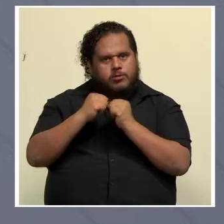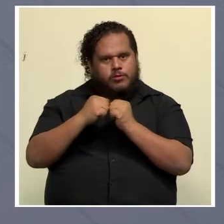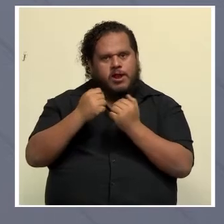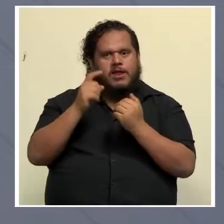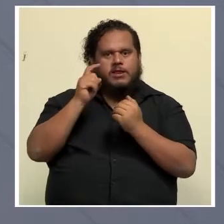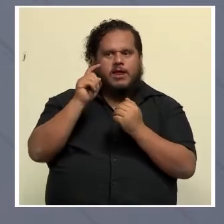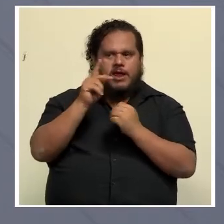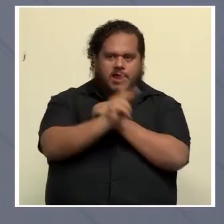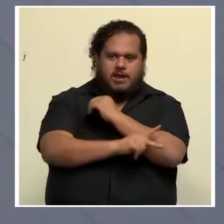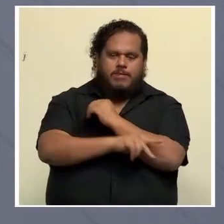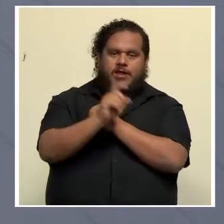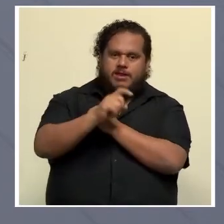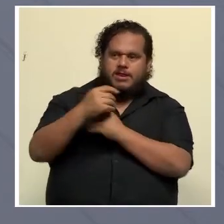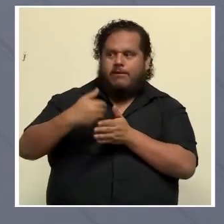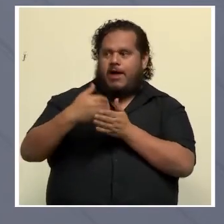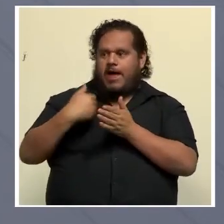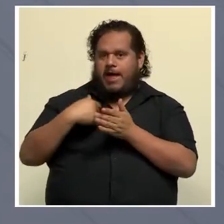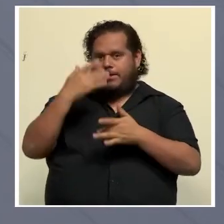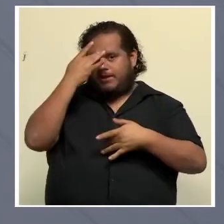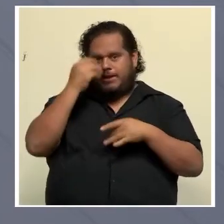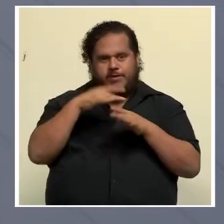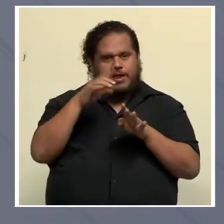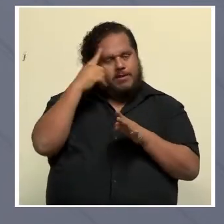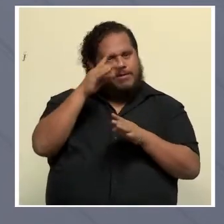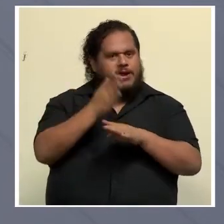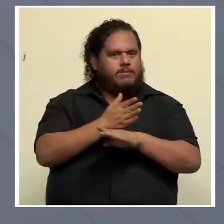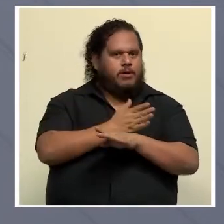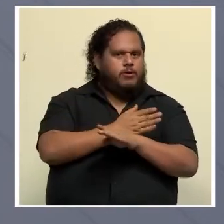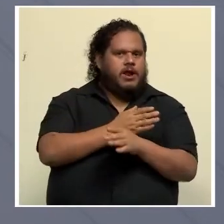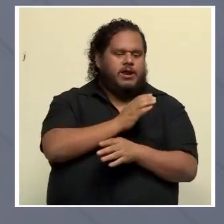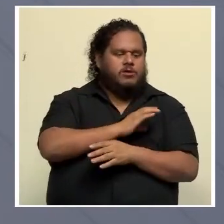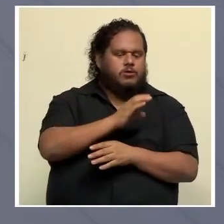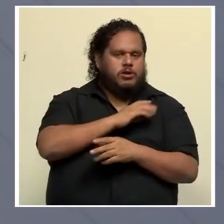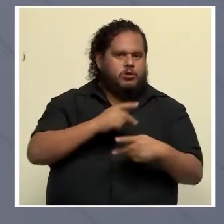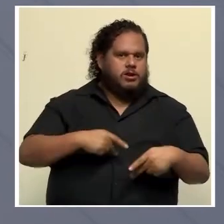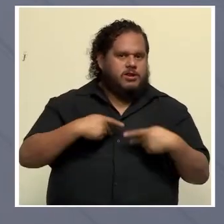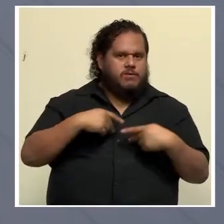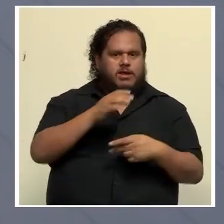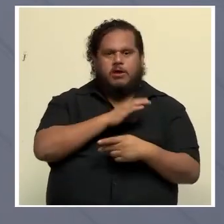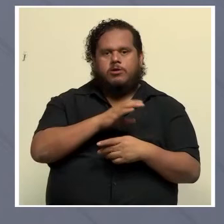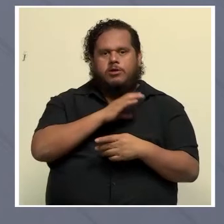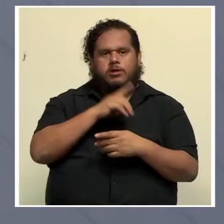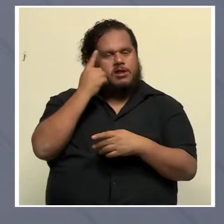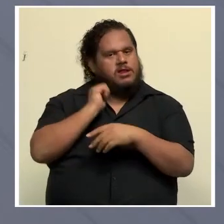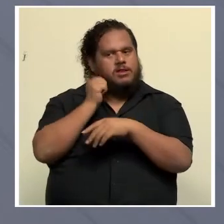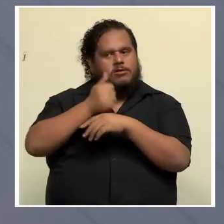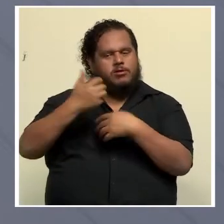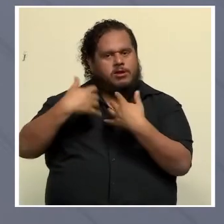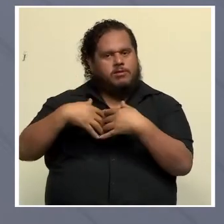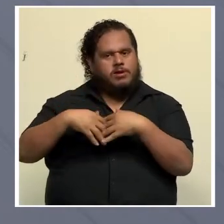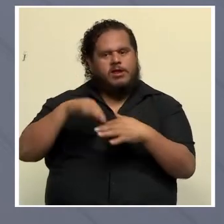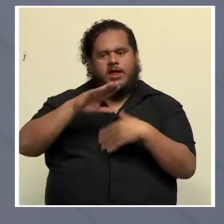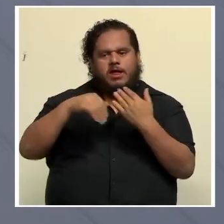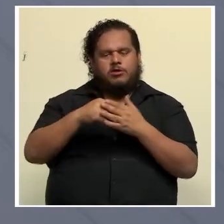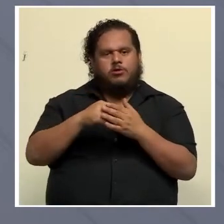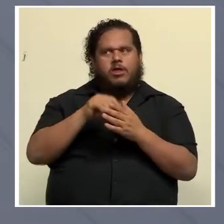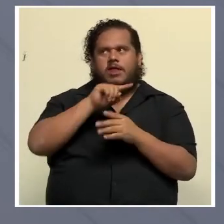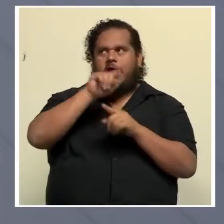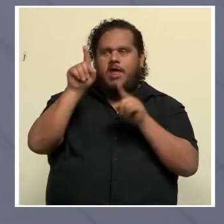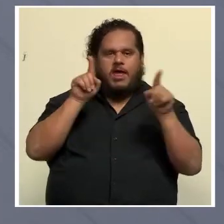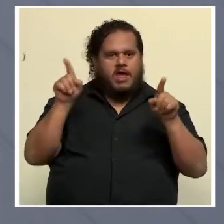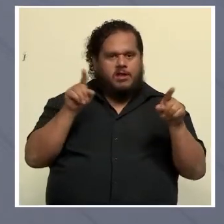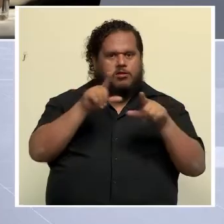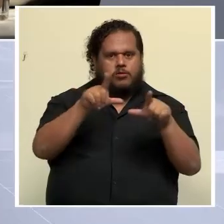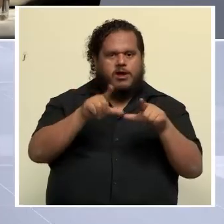pandemia para lograr mejorar las condiciones de vida, las condiciones de empleabilidad, las condiciones para el establecimiento de empresas en estas regiones que están fuera del área